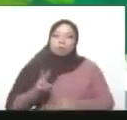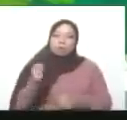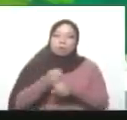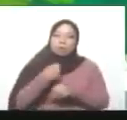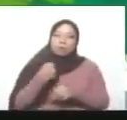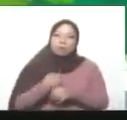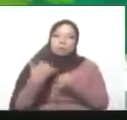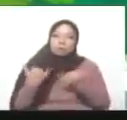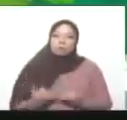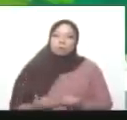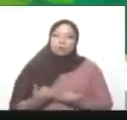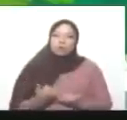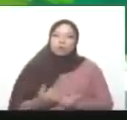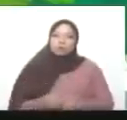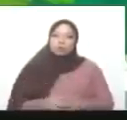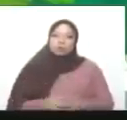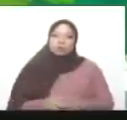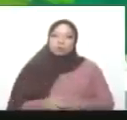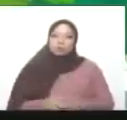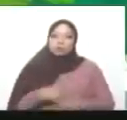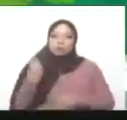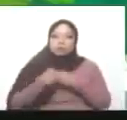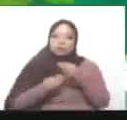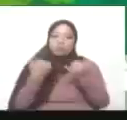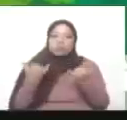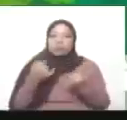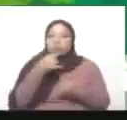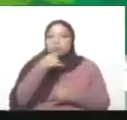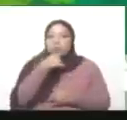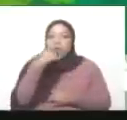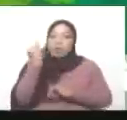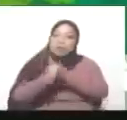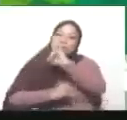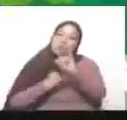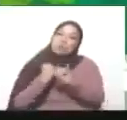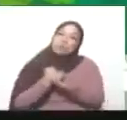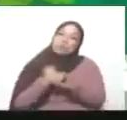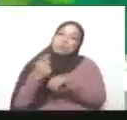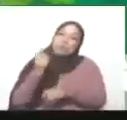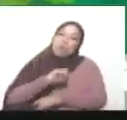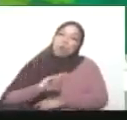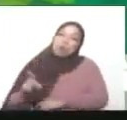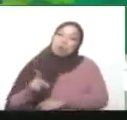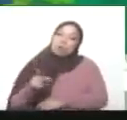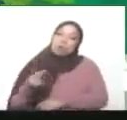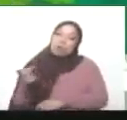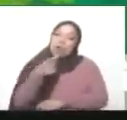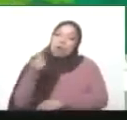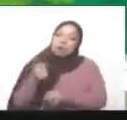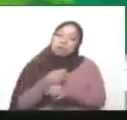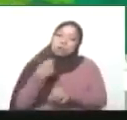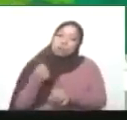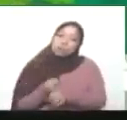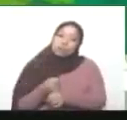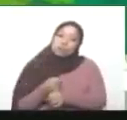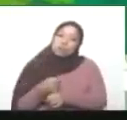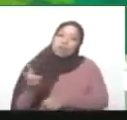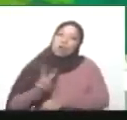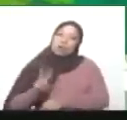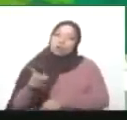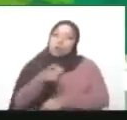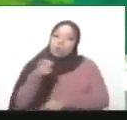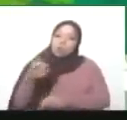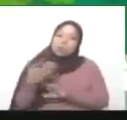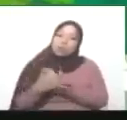1966 que es el único instrumento de derecho internacional que nos obliga a Guyana y a Venezuela a buscar